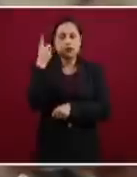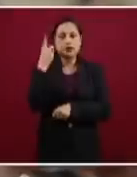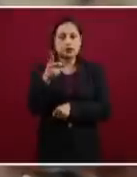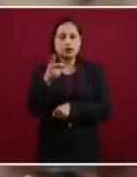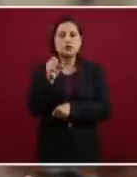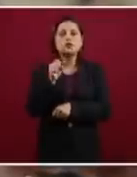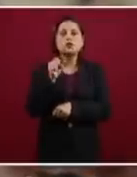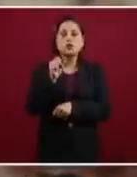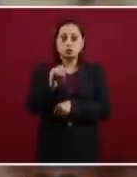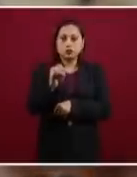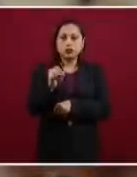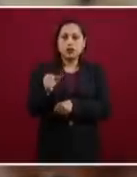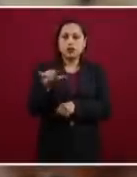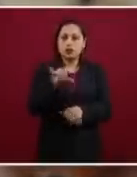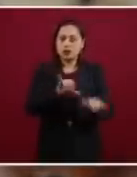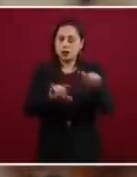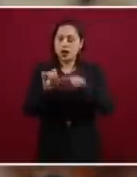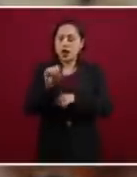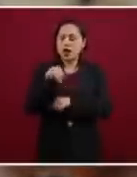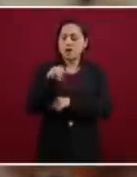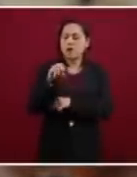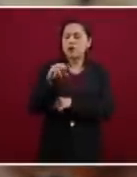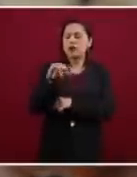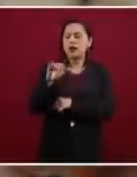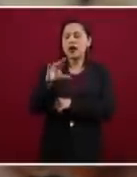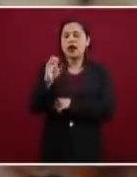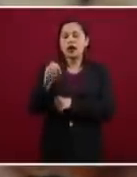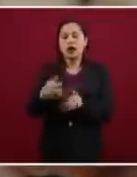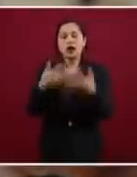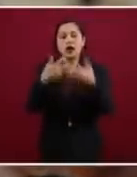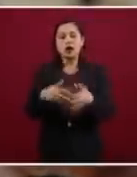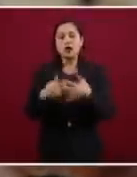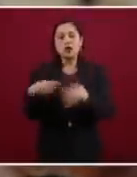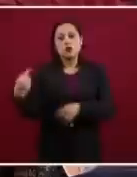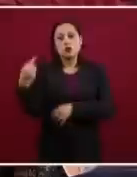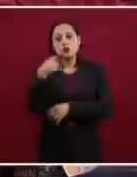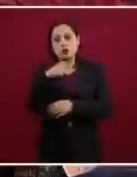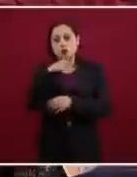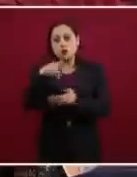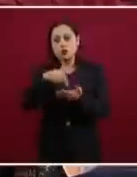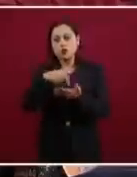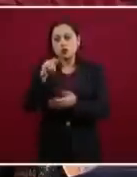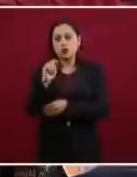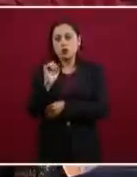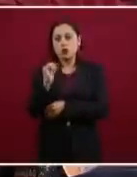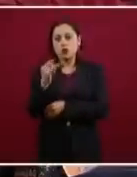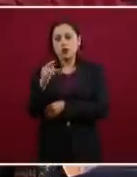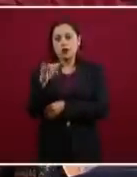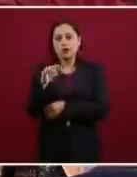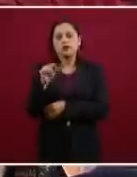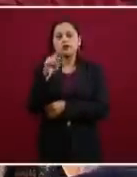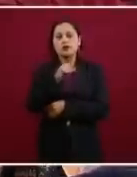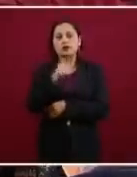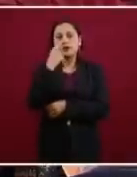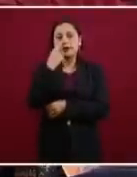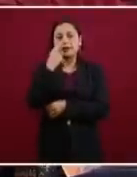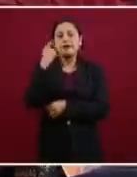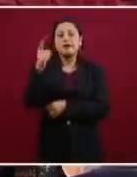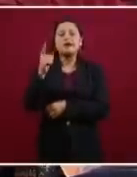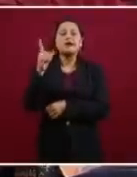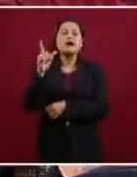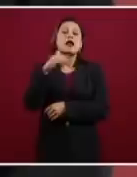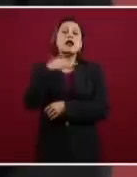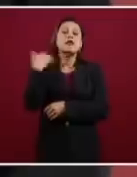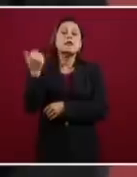amoniaco de topolobampo proyecto impulsado por el gobierno de la república federal de alemania